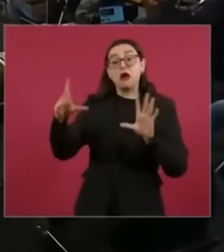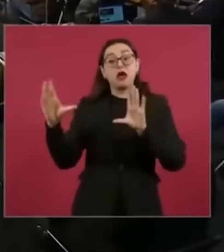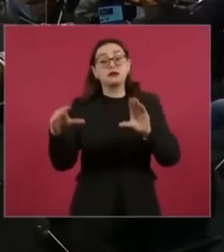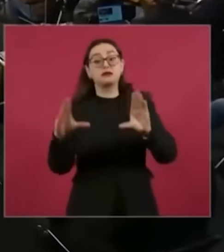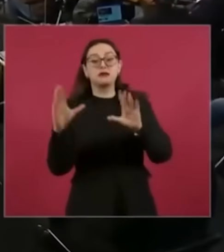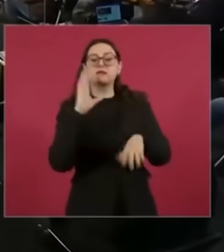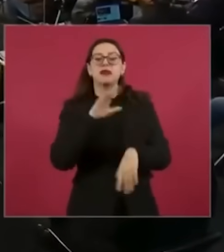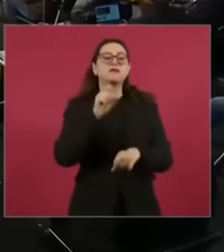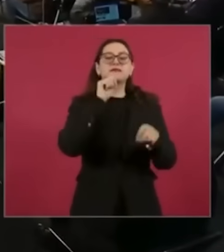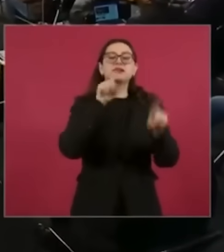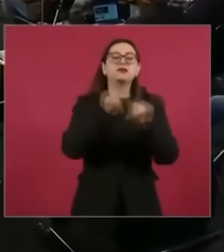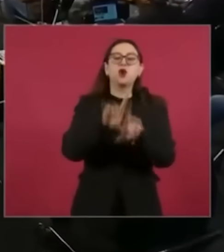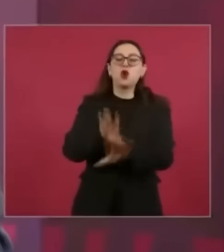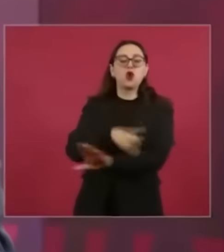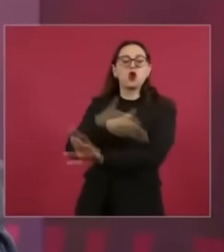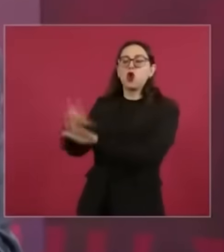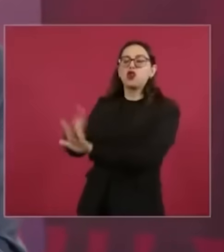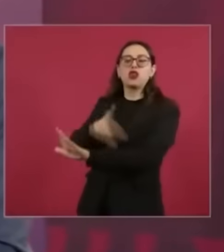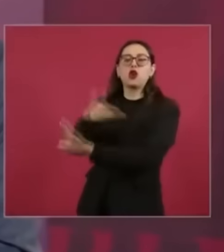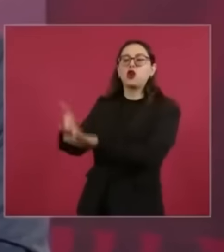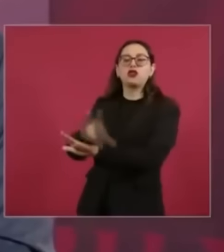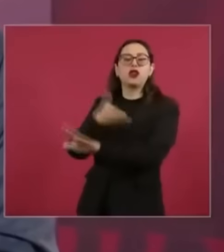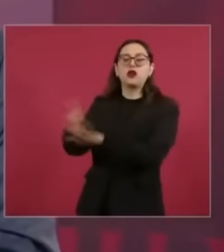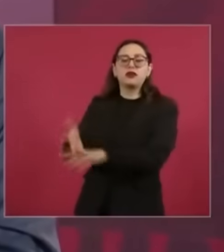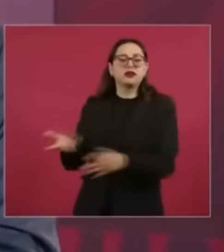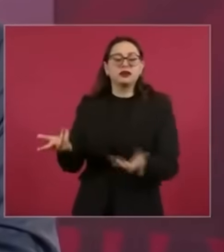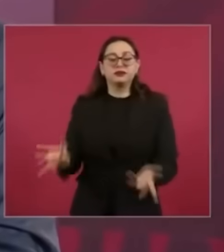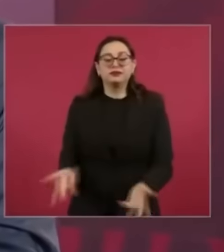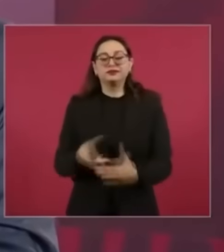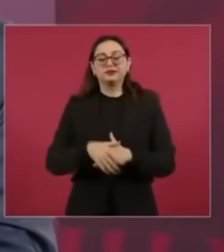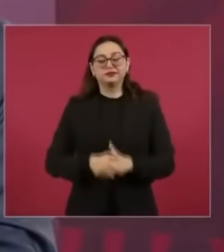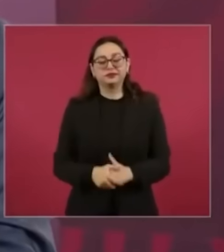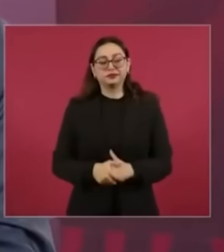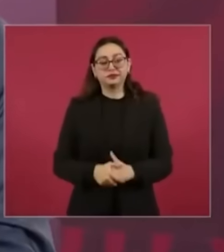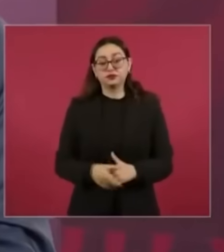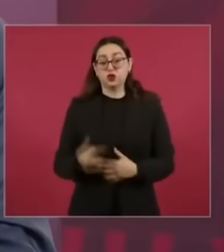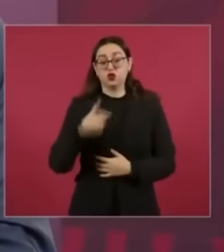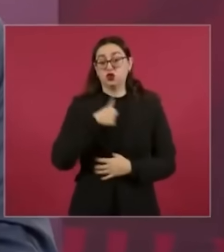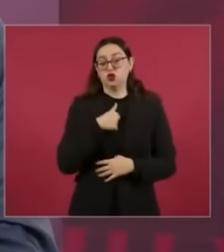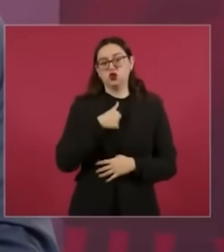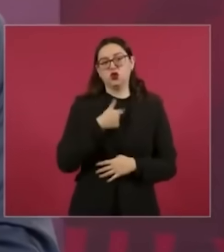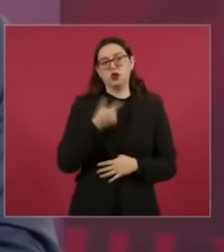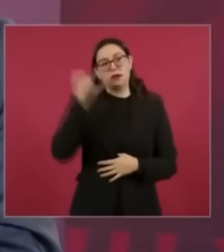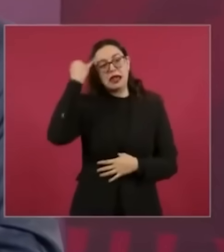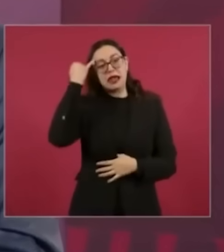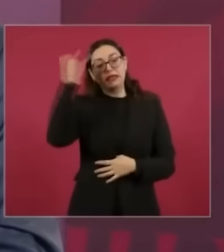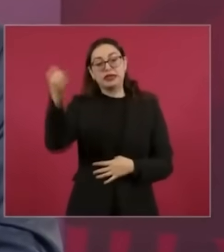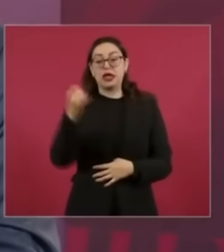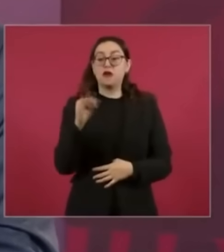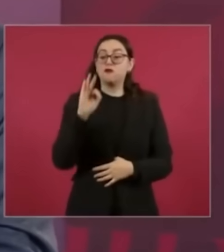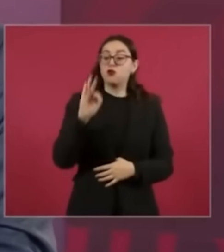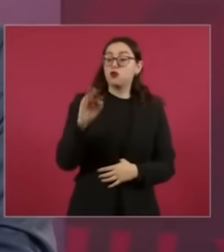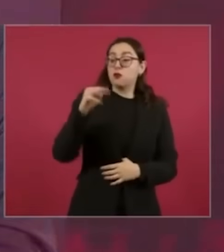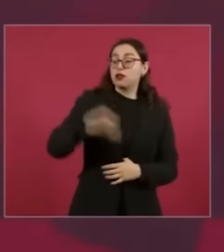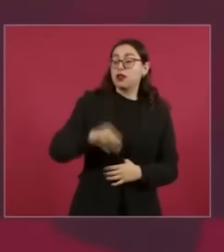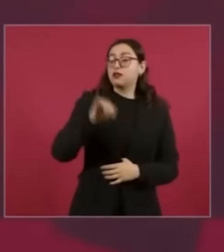yo tomara en cuenta una opinión del Fondo Monetario Internacional.